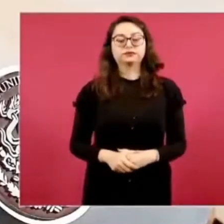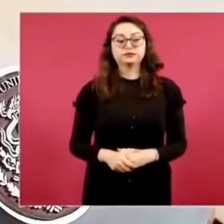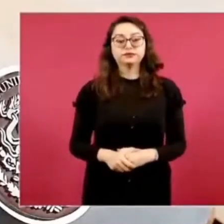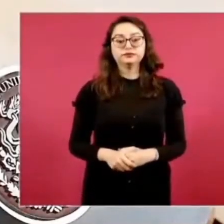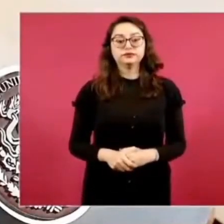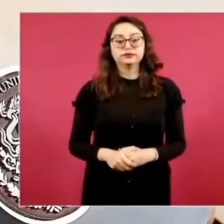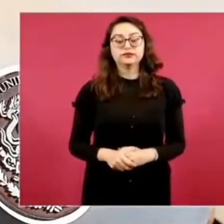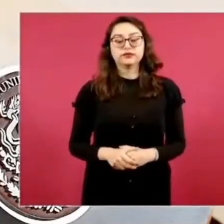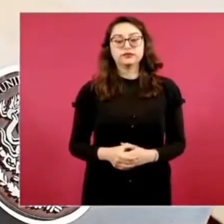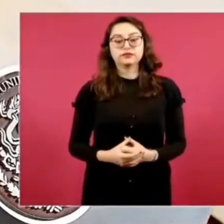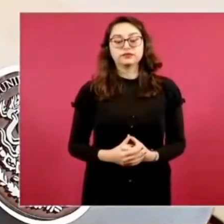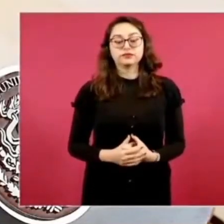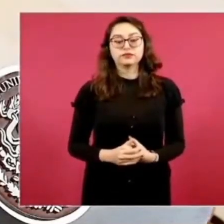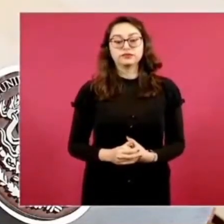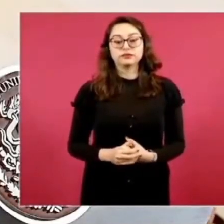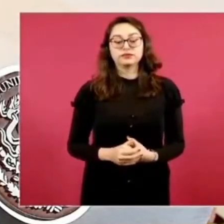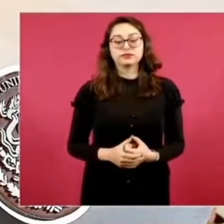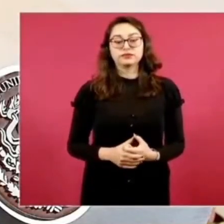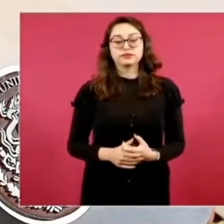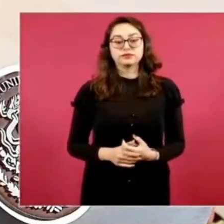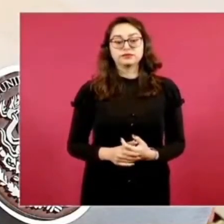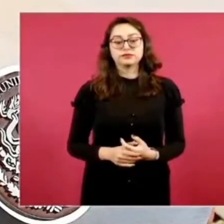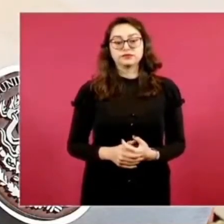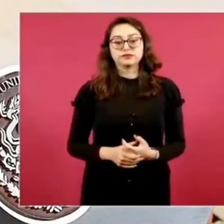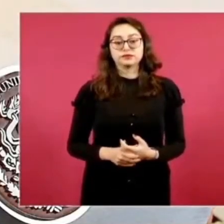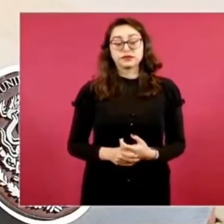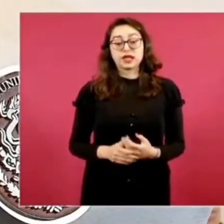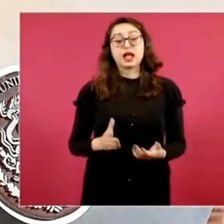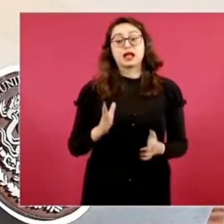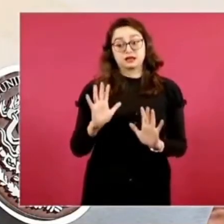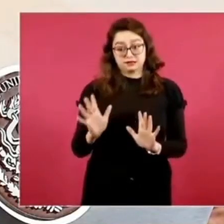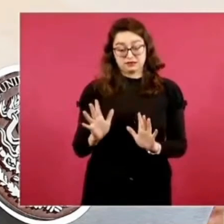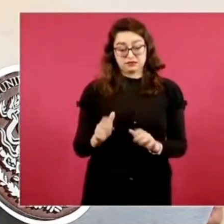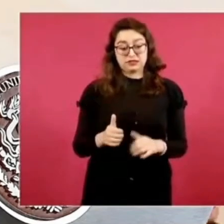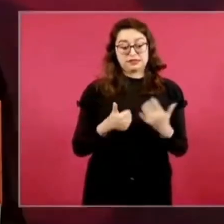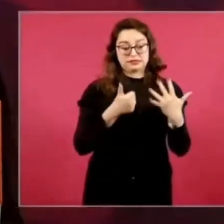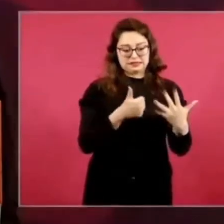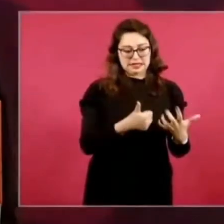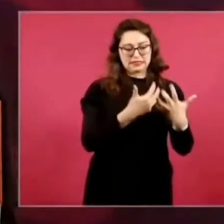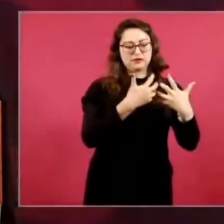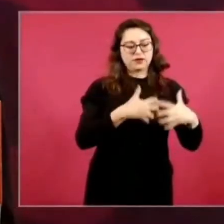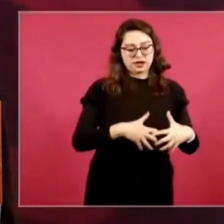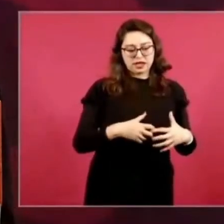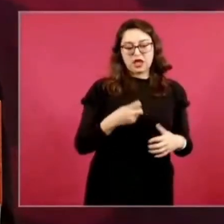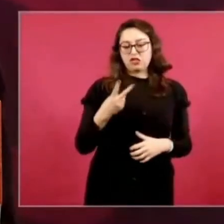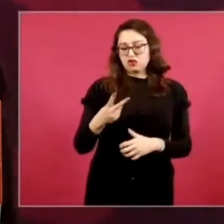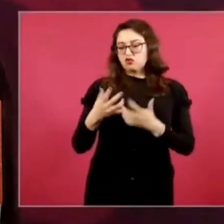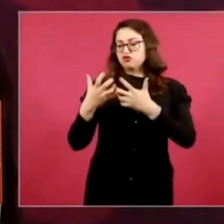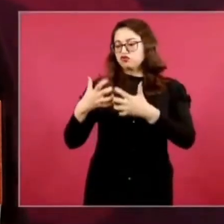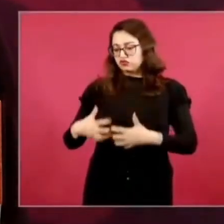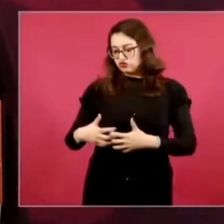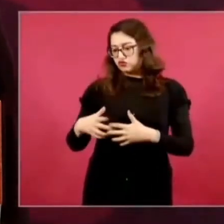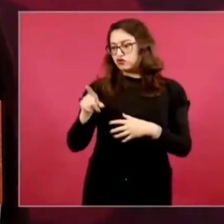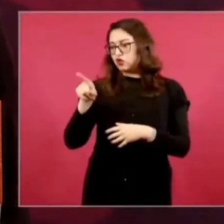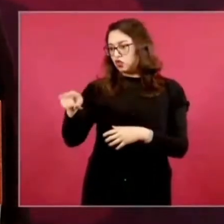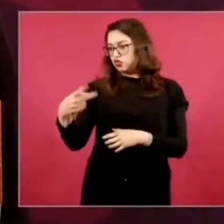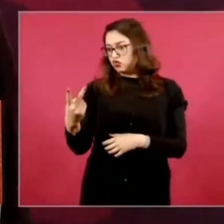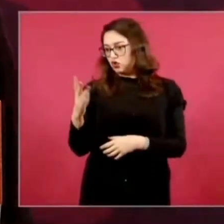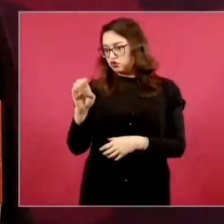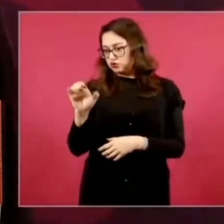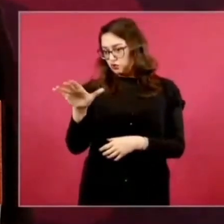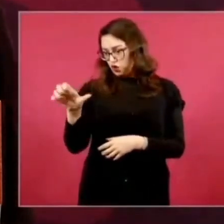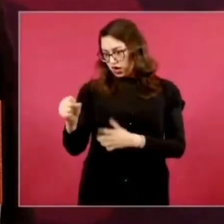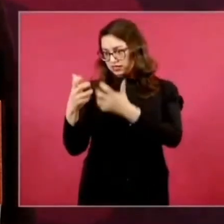esos hay que sumarle lo de Deer Park.